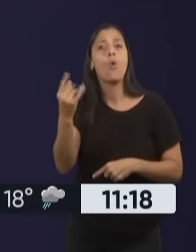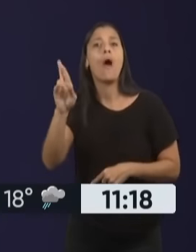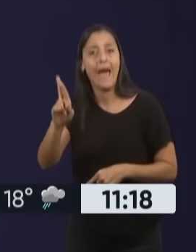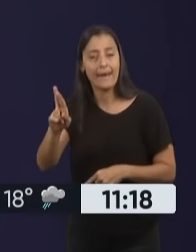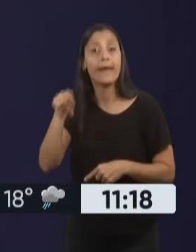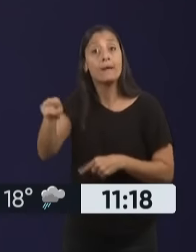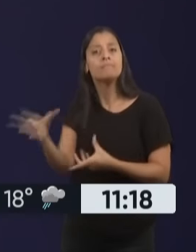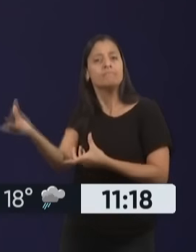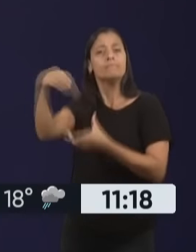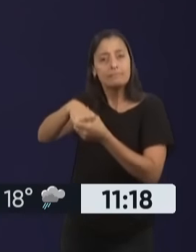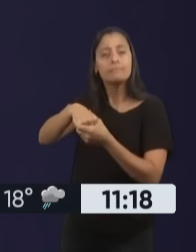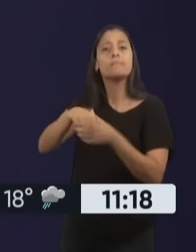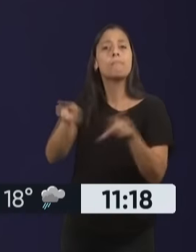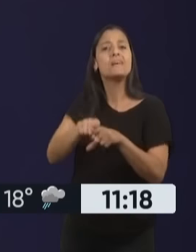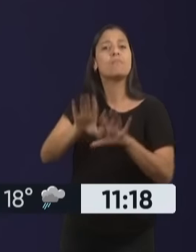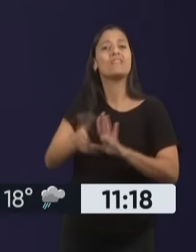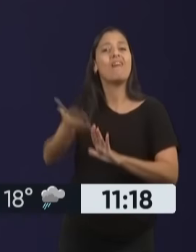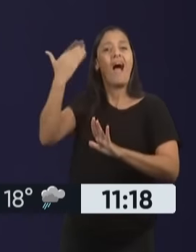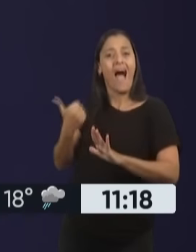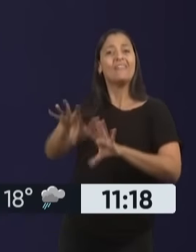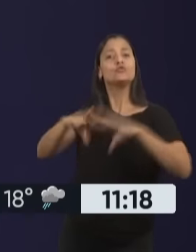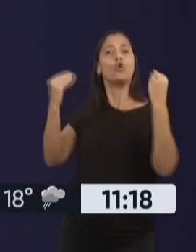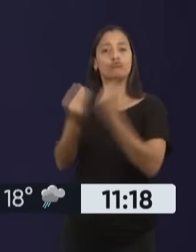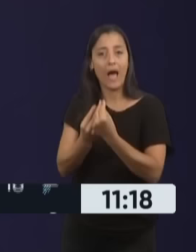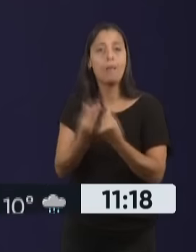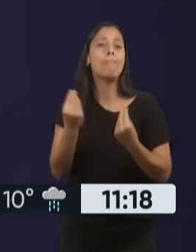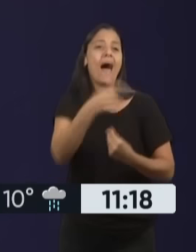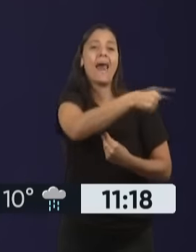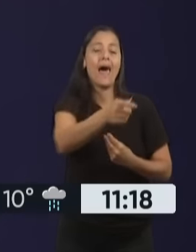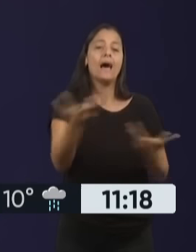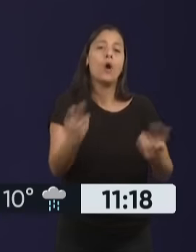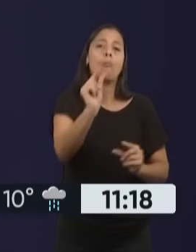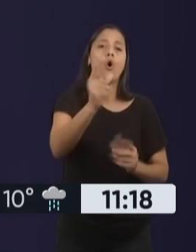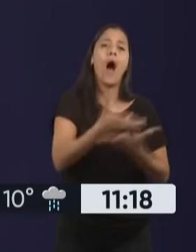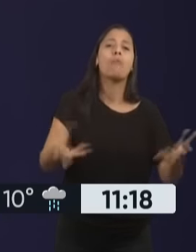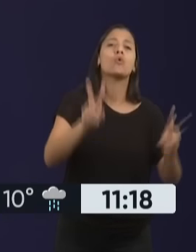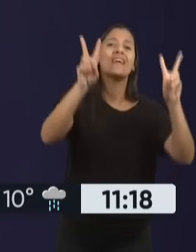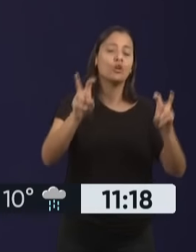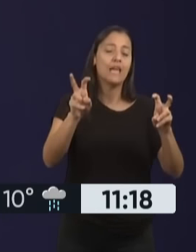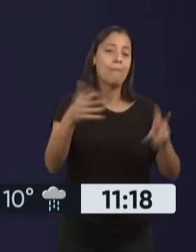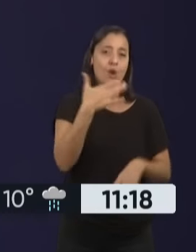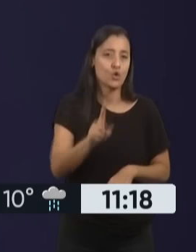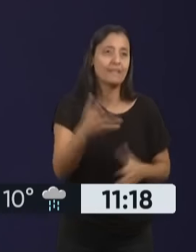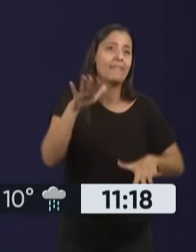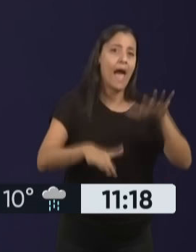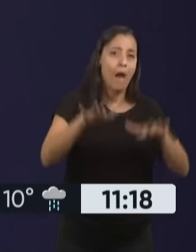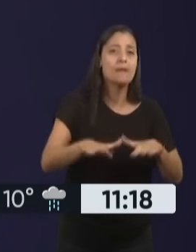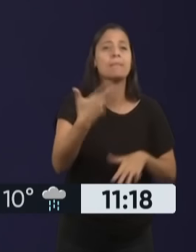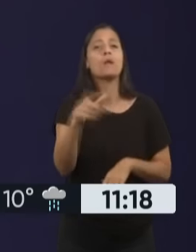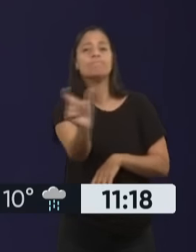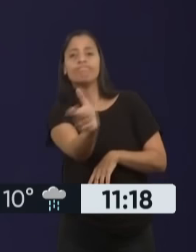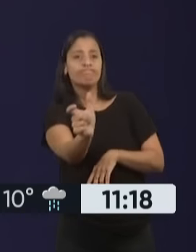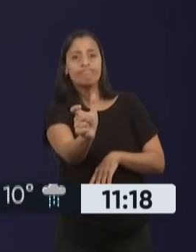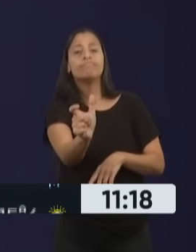suman a la a las a la cantidad de urs totales Esto es para la gente es muy aburrido porque no se entiende Pero es simplemente proporcional